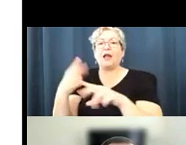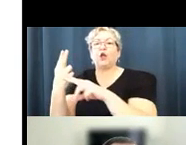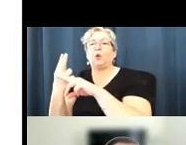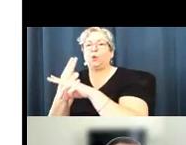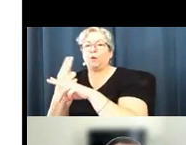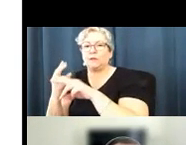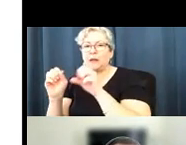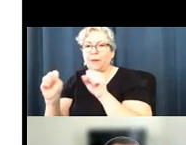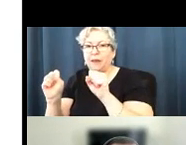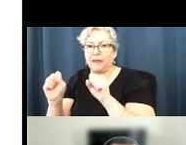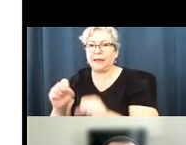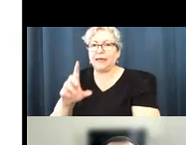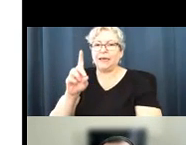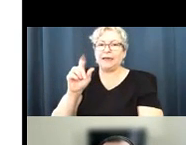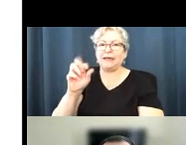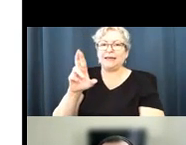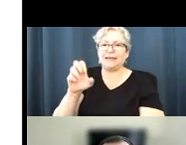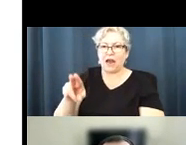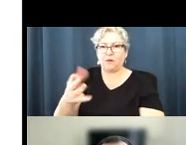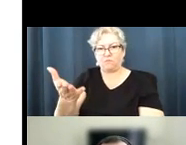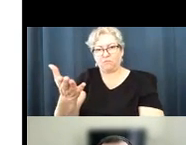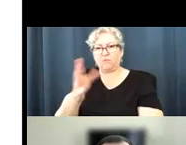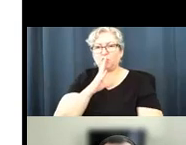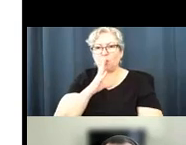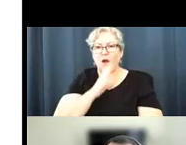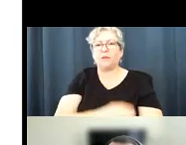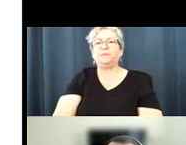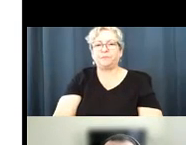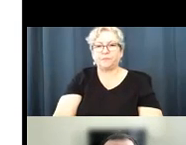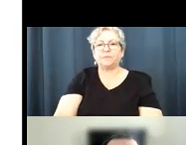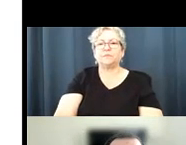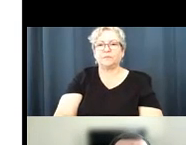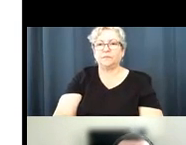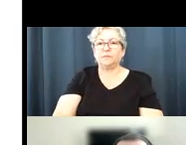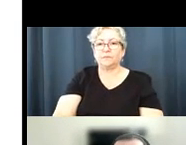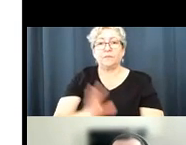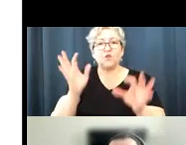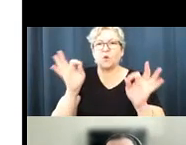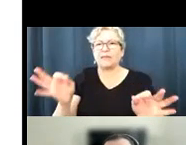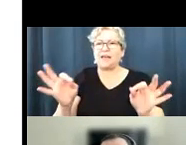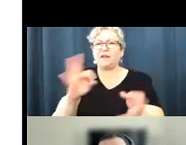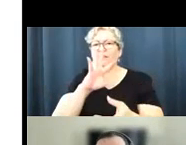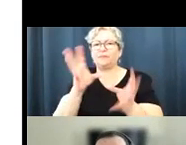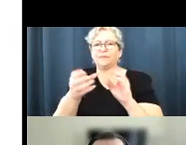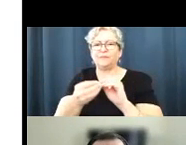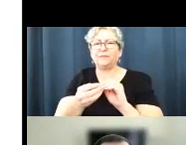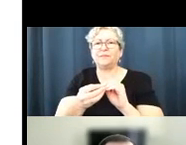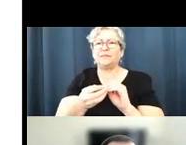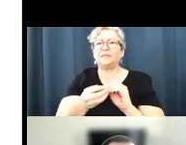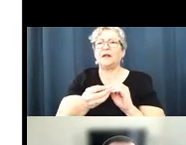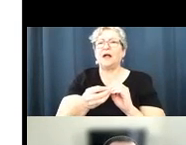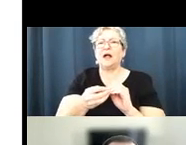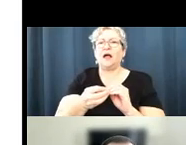de accesibilidad y usabilidad. Y entonces eso, vamos a hablar sobre eso. Bueno, sí, todo esto sobre